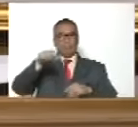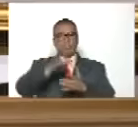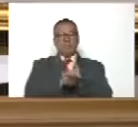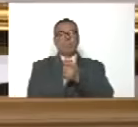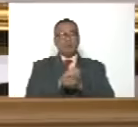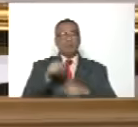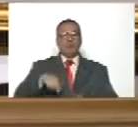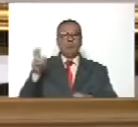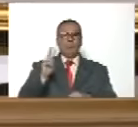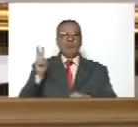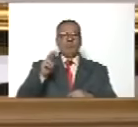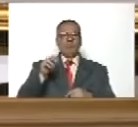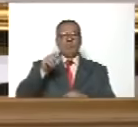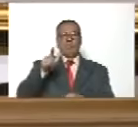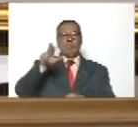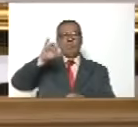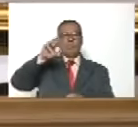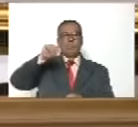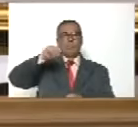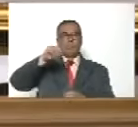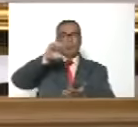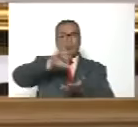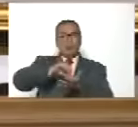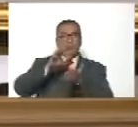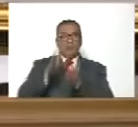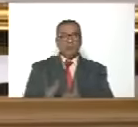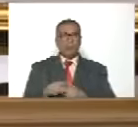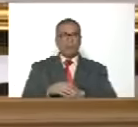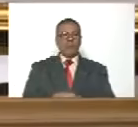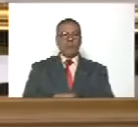de Venezuela, Ebrahim Raisi.